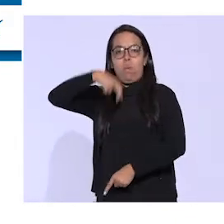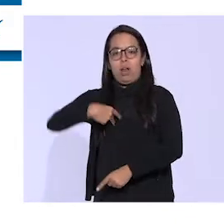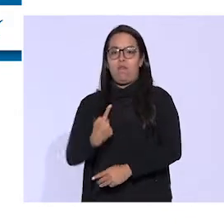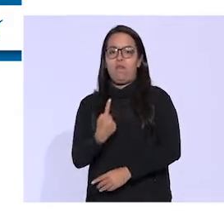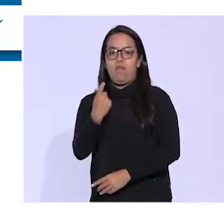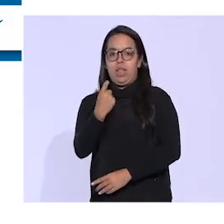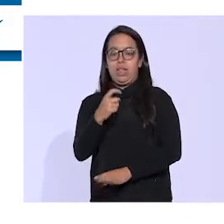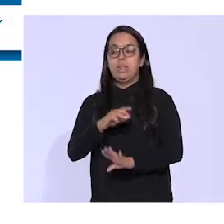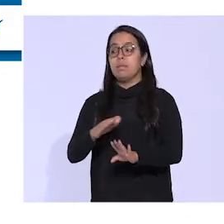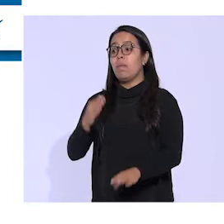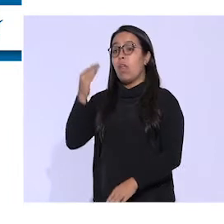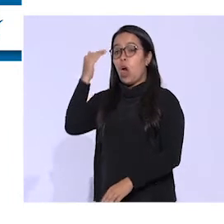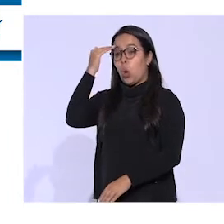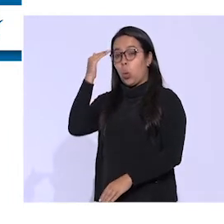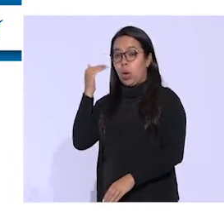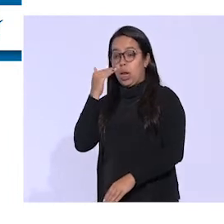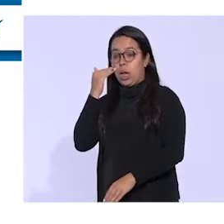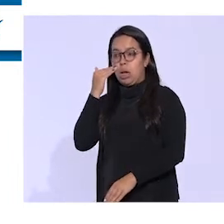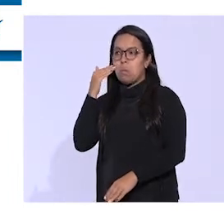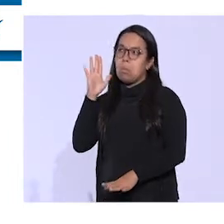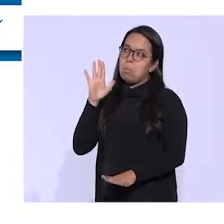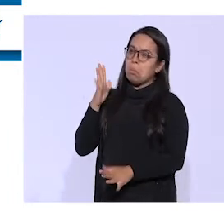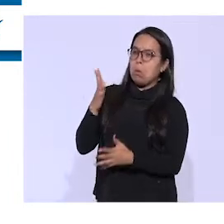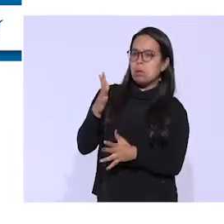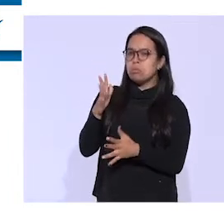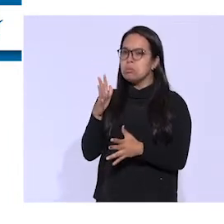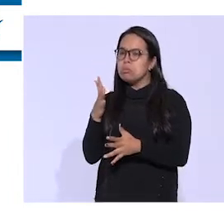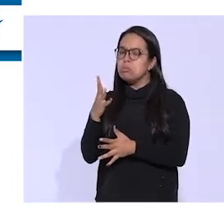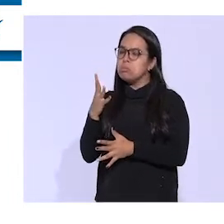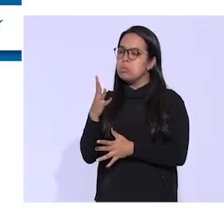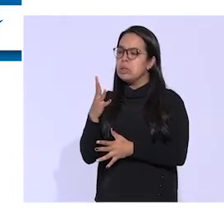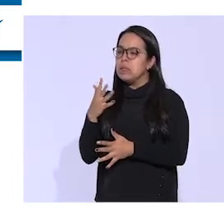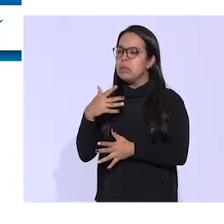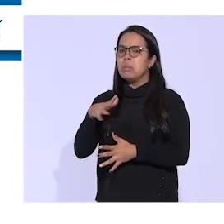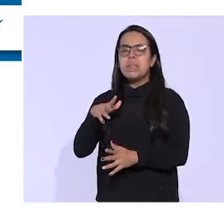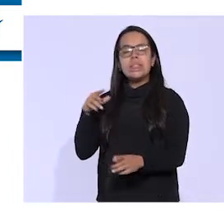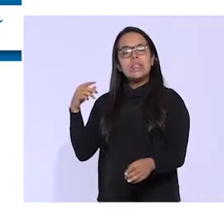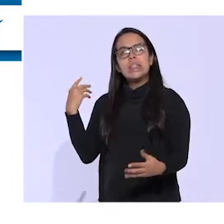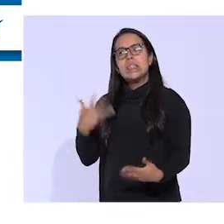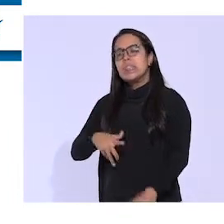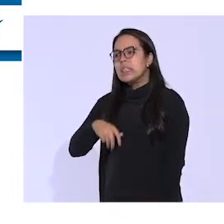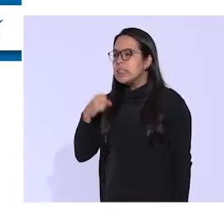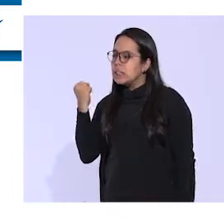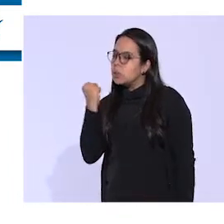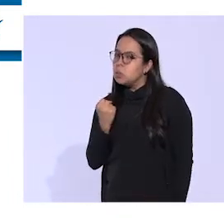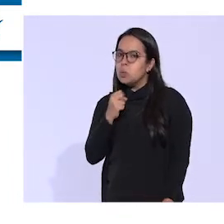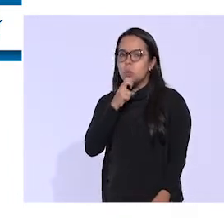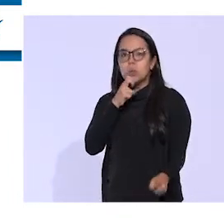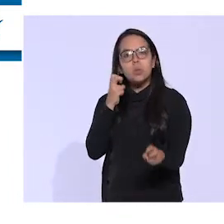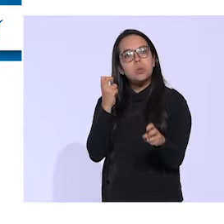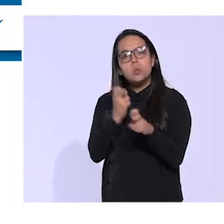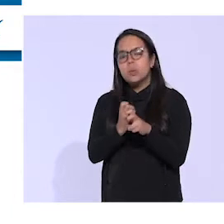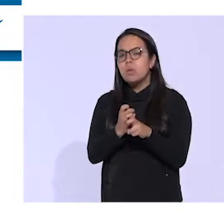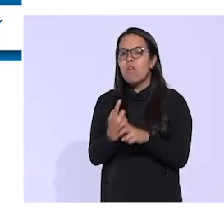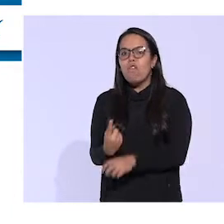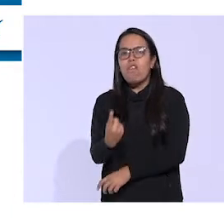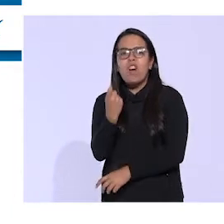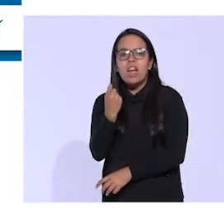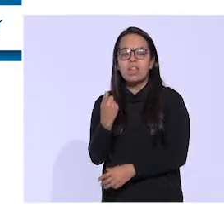Corea, de manera más o menos general, es la más crítica en cuanto a